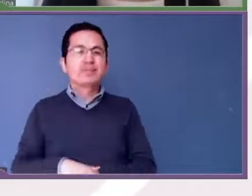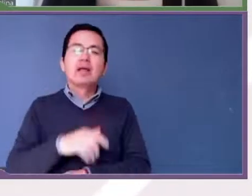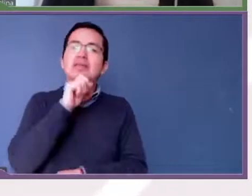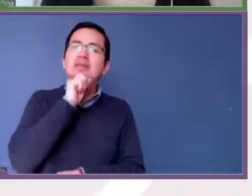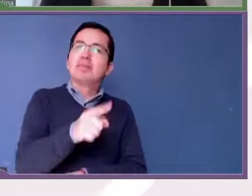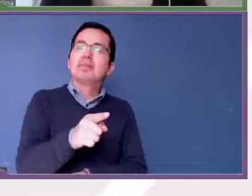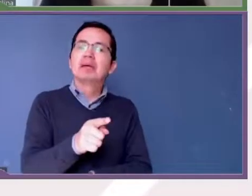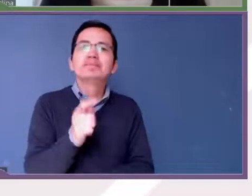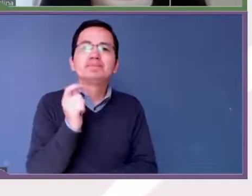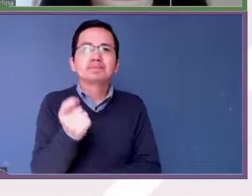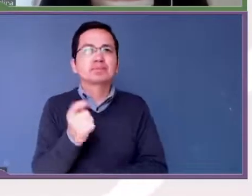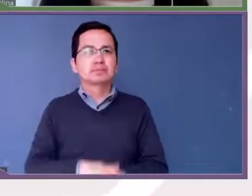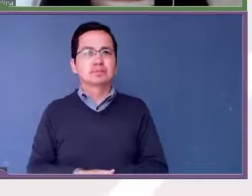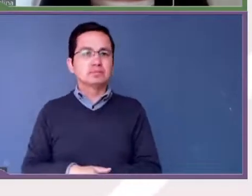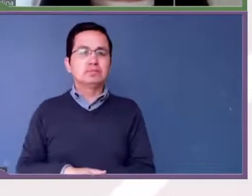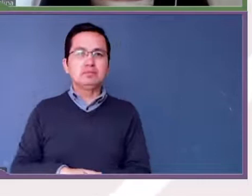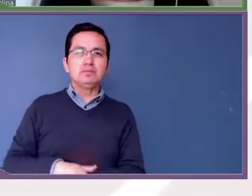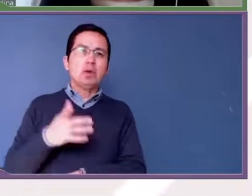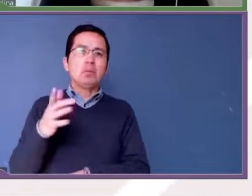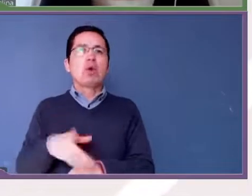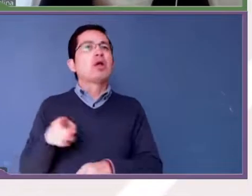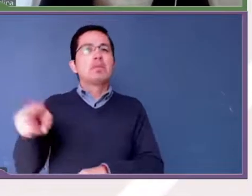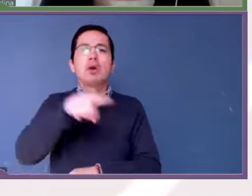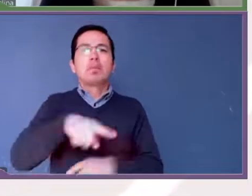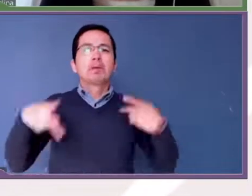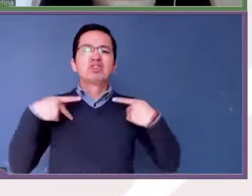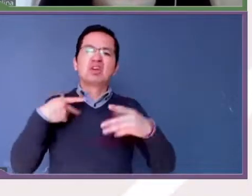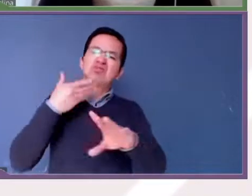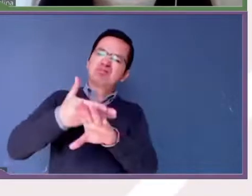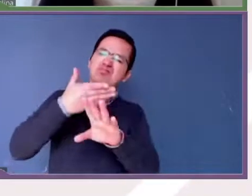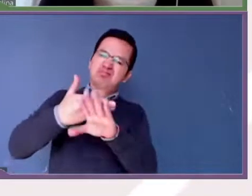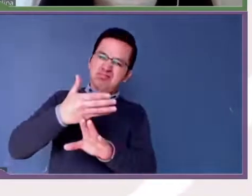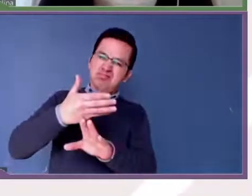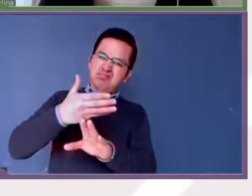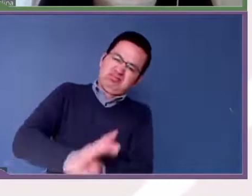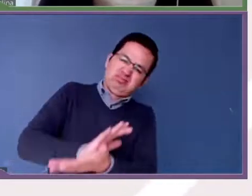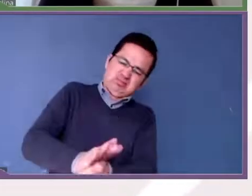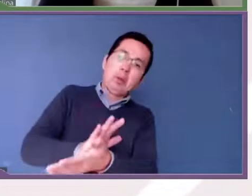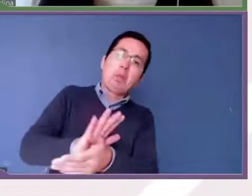en los motivos de discriminación, por ejemplo, Milpalta